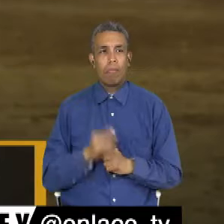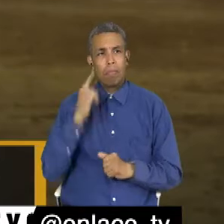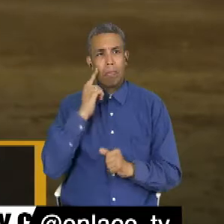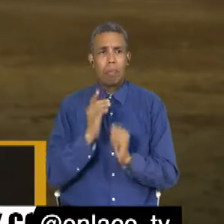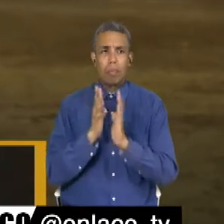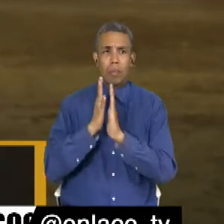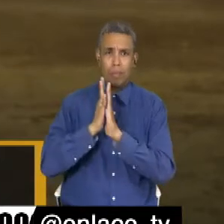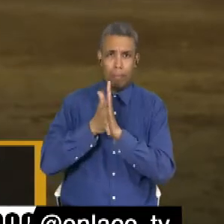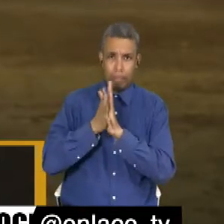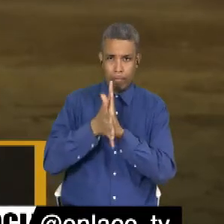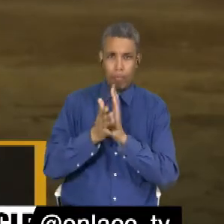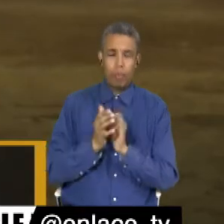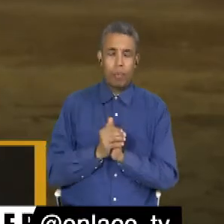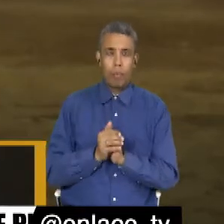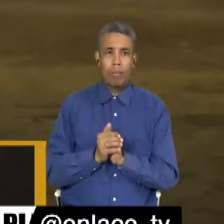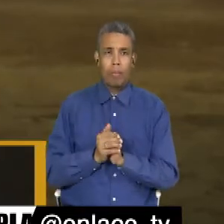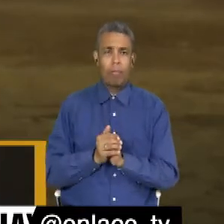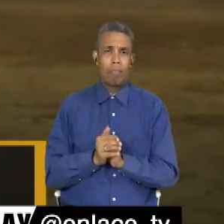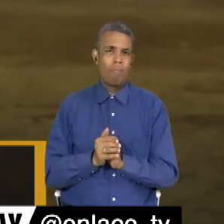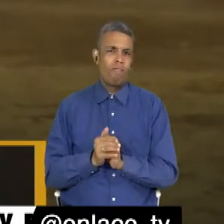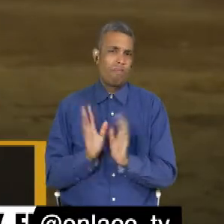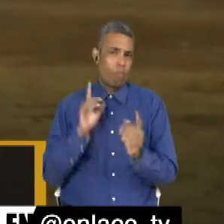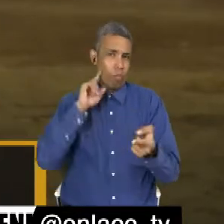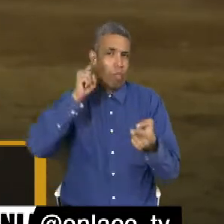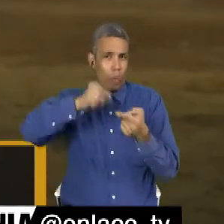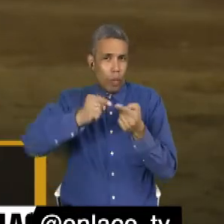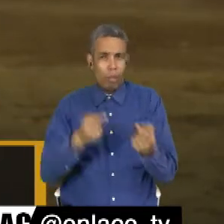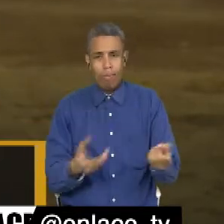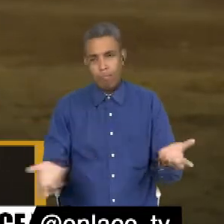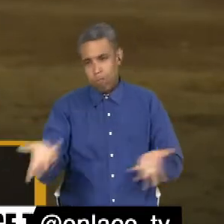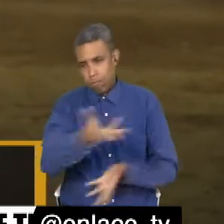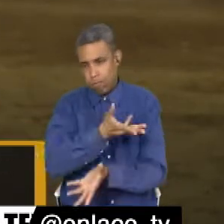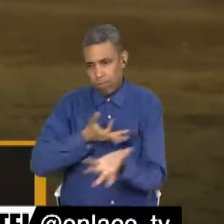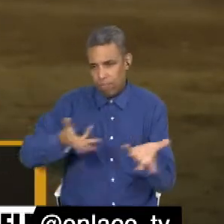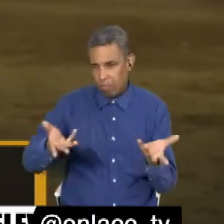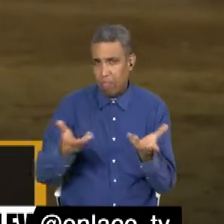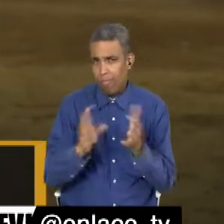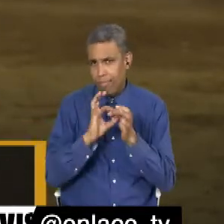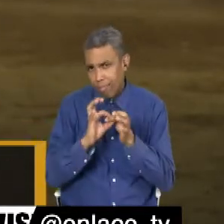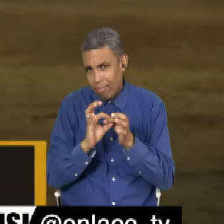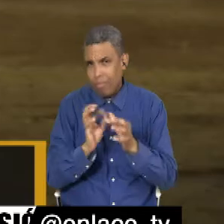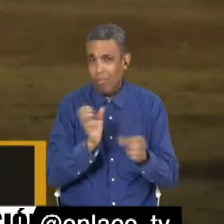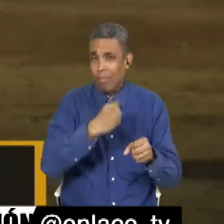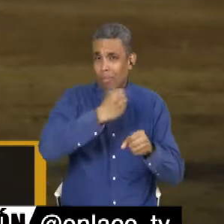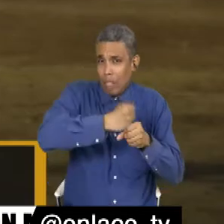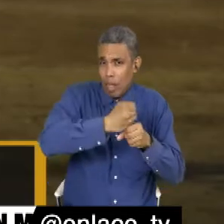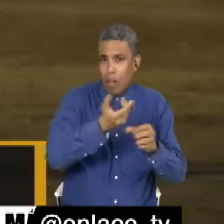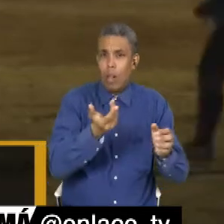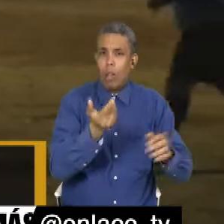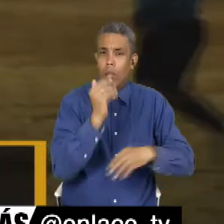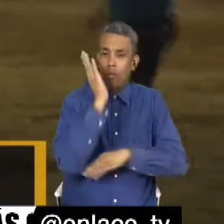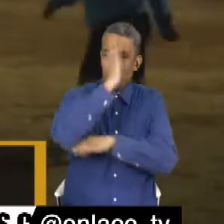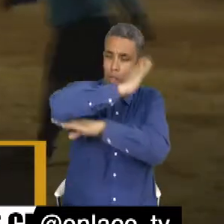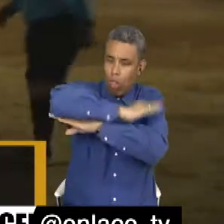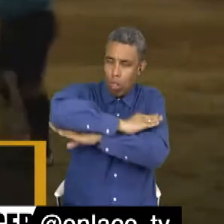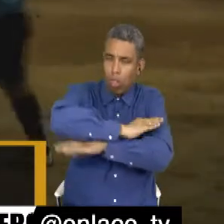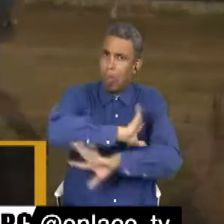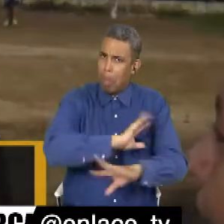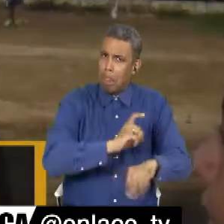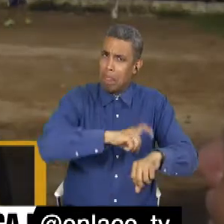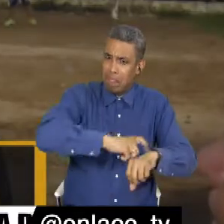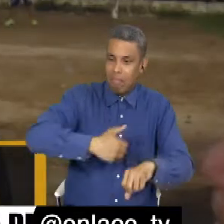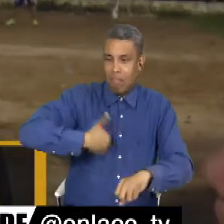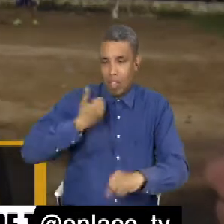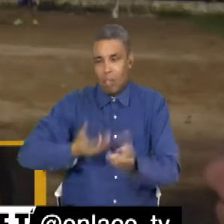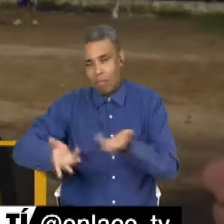trabajo o del torneo es la integración que hace uno con los compañeros de trabajo y obviamente con la familia, que viene a deleitar un poquitico el entretenimiento de